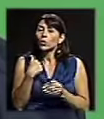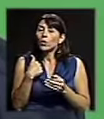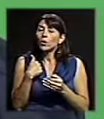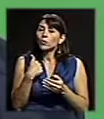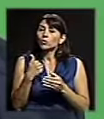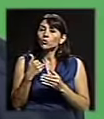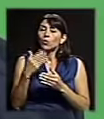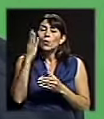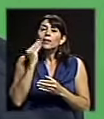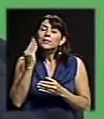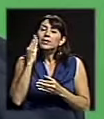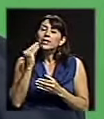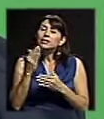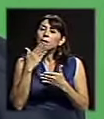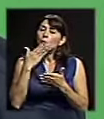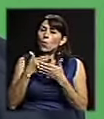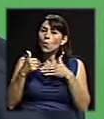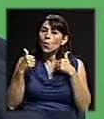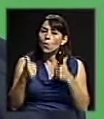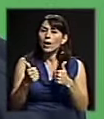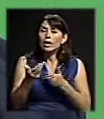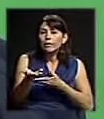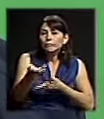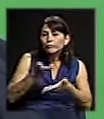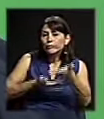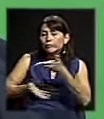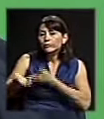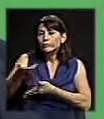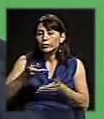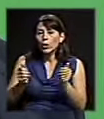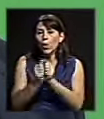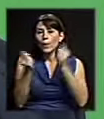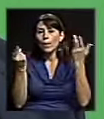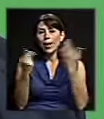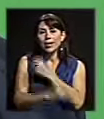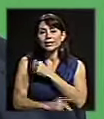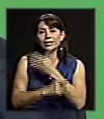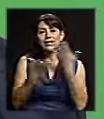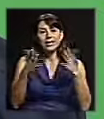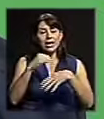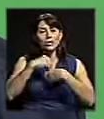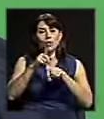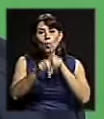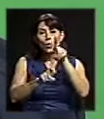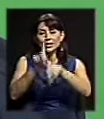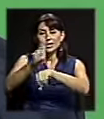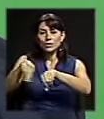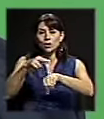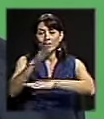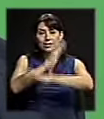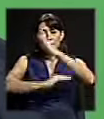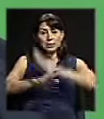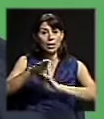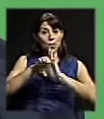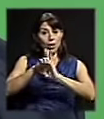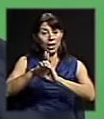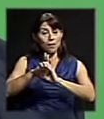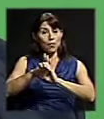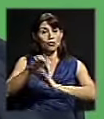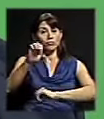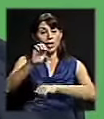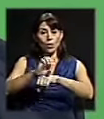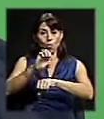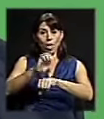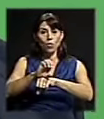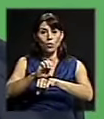con países que ya han hecho encuestas nacionales de discapacidad Como por ejemplo el caso de Ecuador que tiene